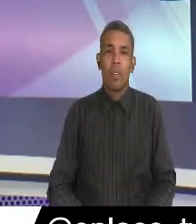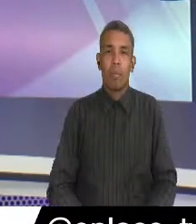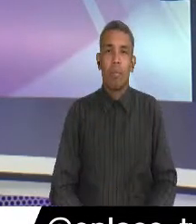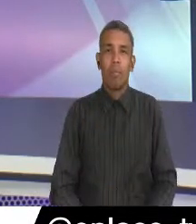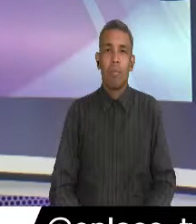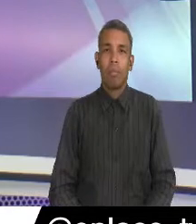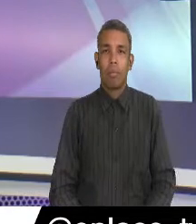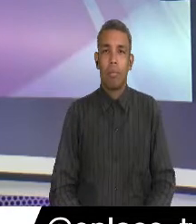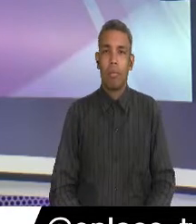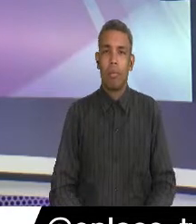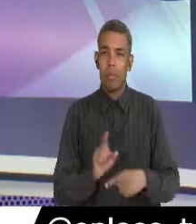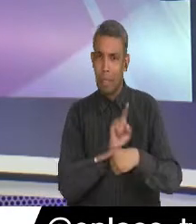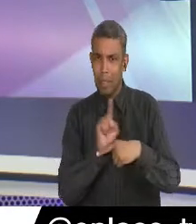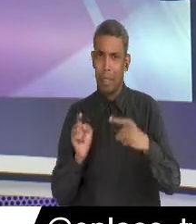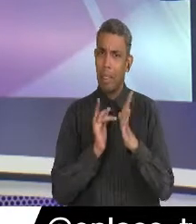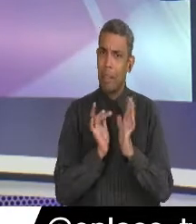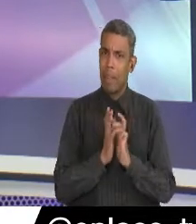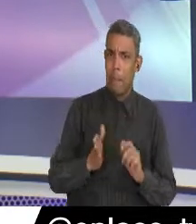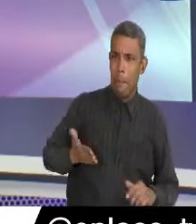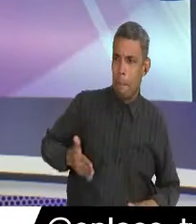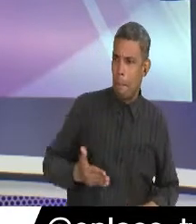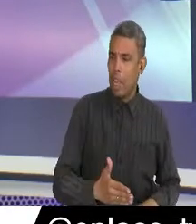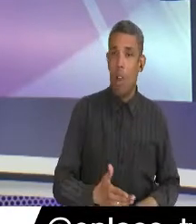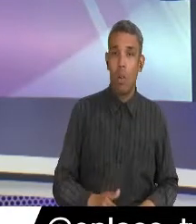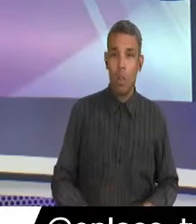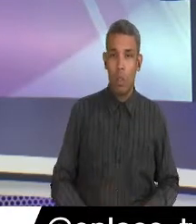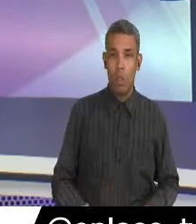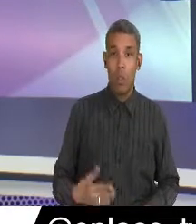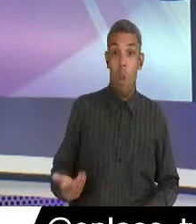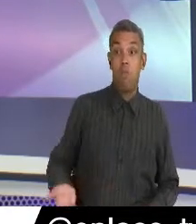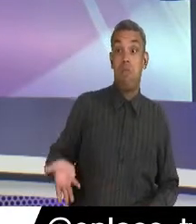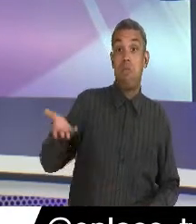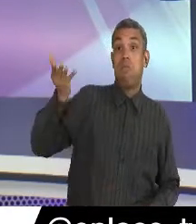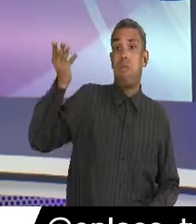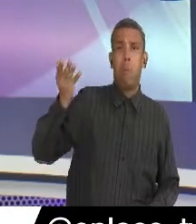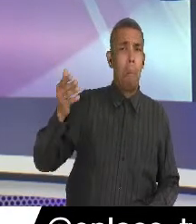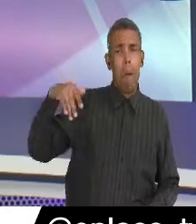pescado para esta Semana Santa es la que se evidencia en el sector de La Rampa. Se espera que para